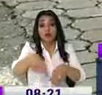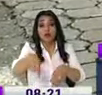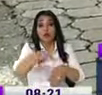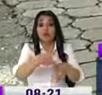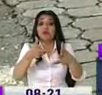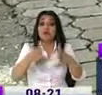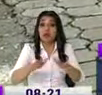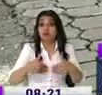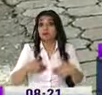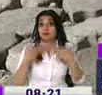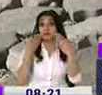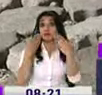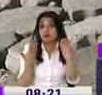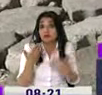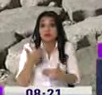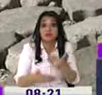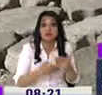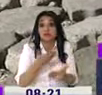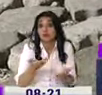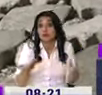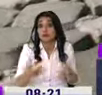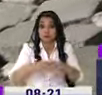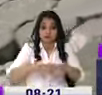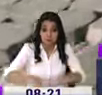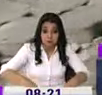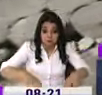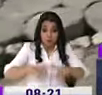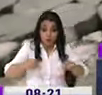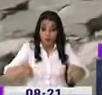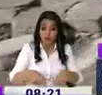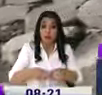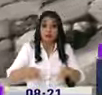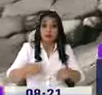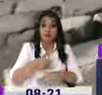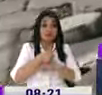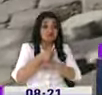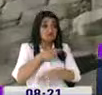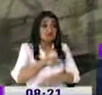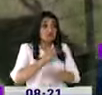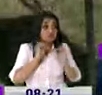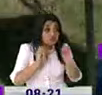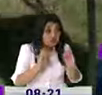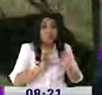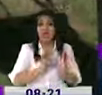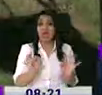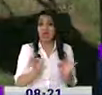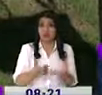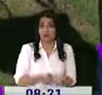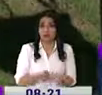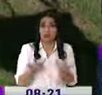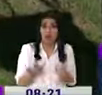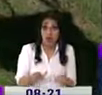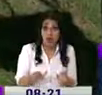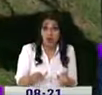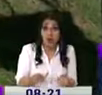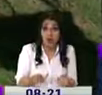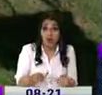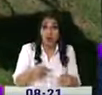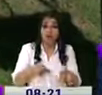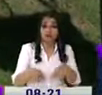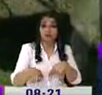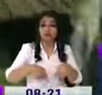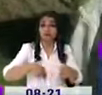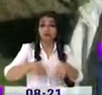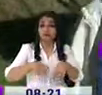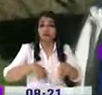sé, más luego se hará un hueco, pero no, el municipio no hace nada. Y ahorita es tráfico